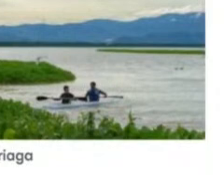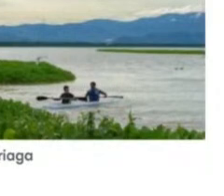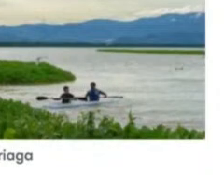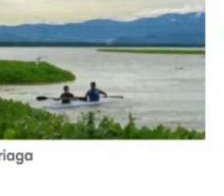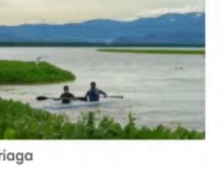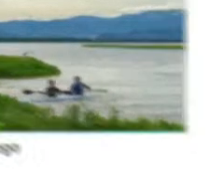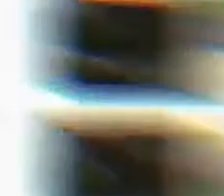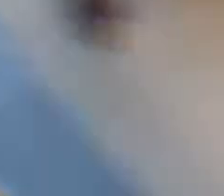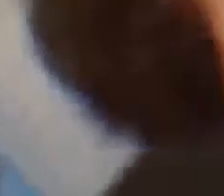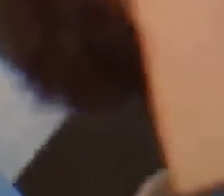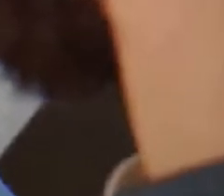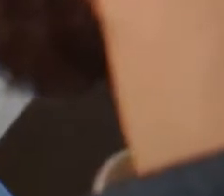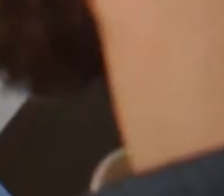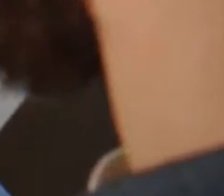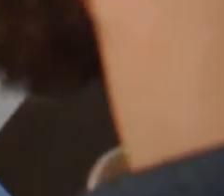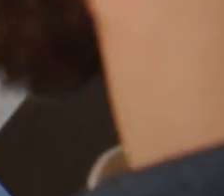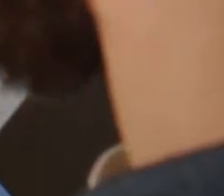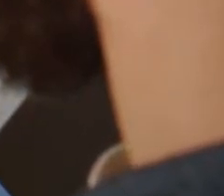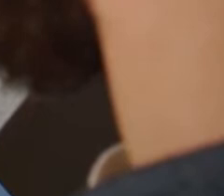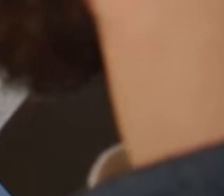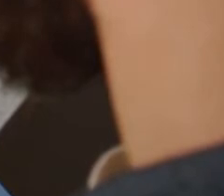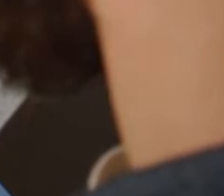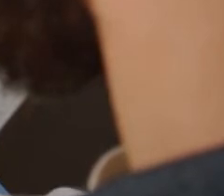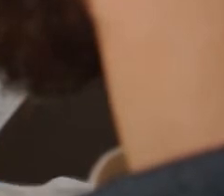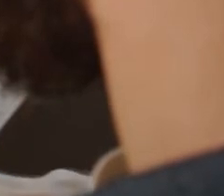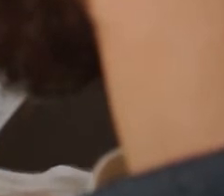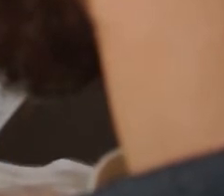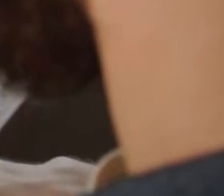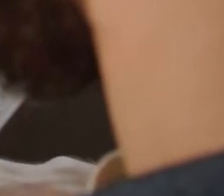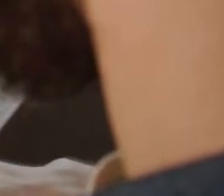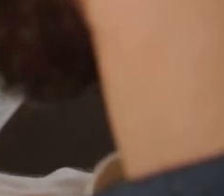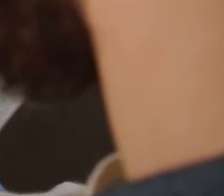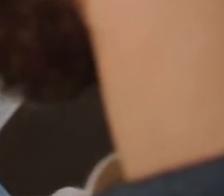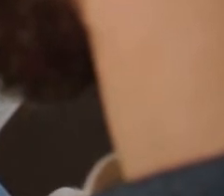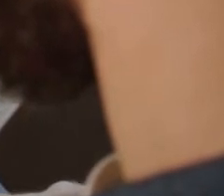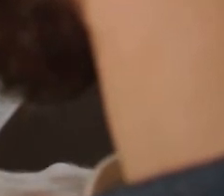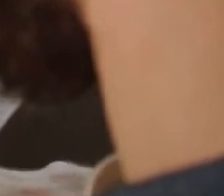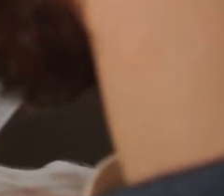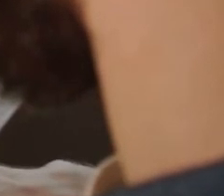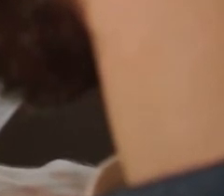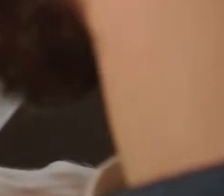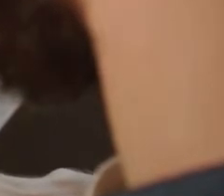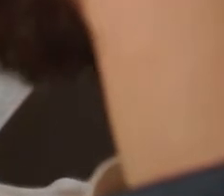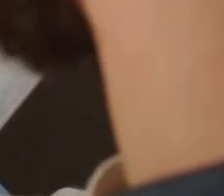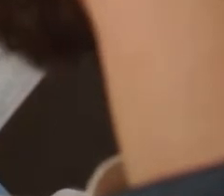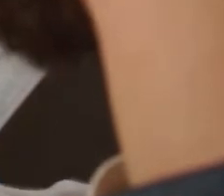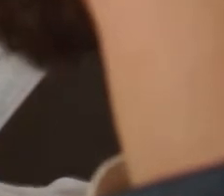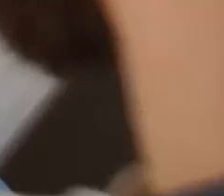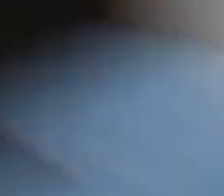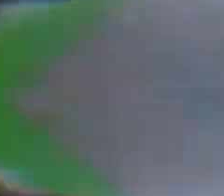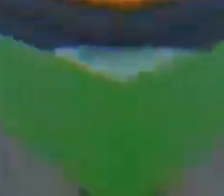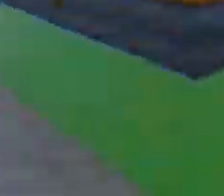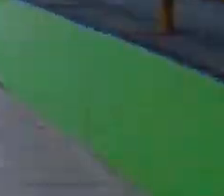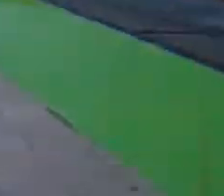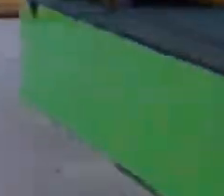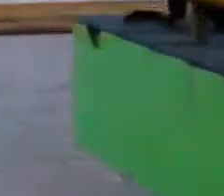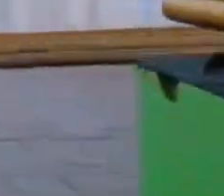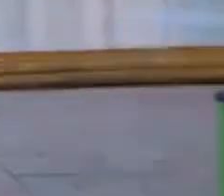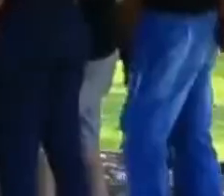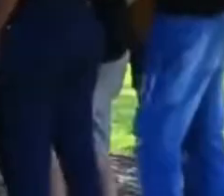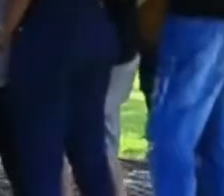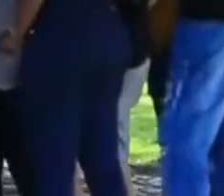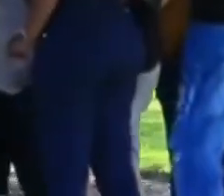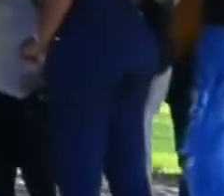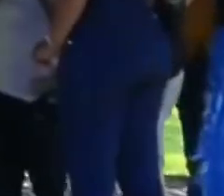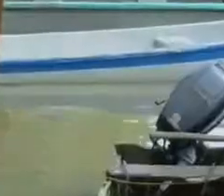25% aproximadamente. Encuentren su página web y cuentas en Facebook e Instagram como Ecoturismo Darien Atrato. Quiero invitarlos a